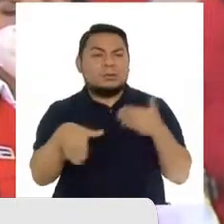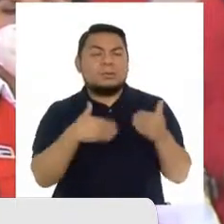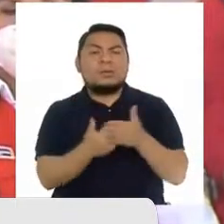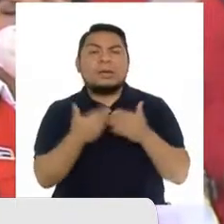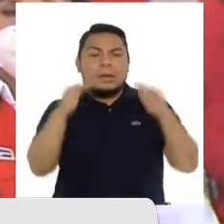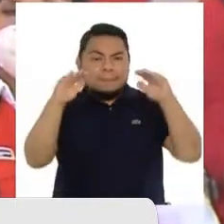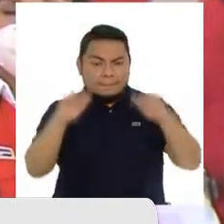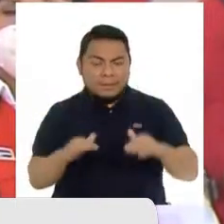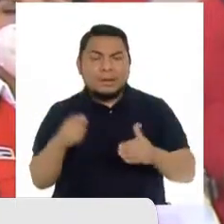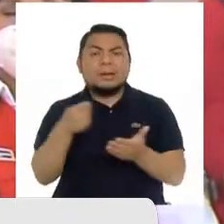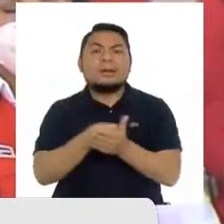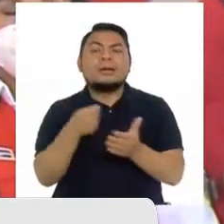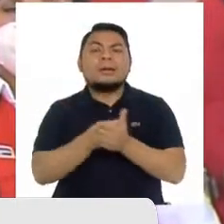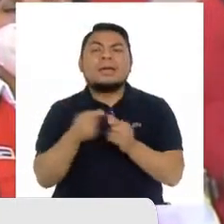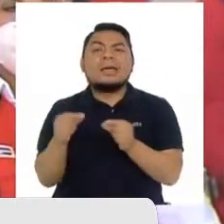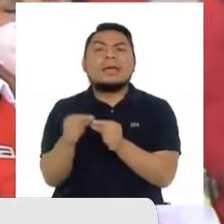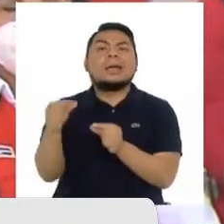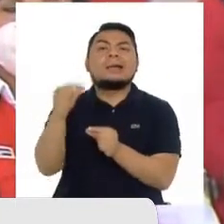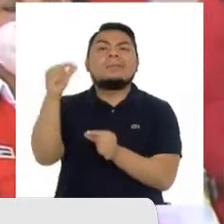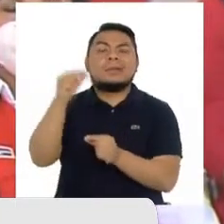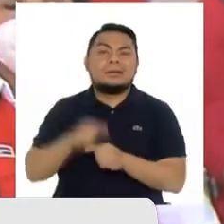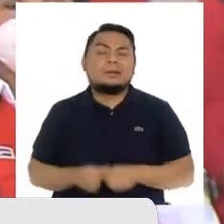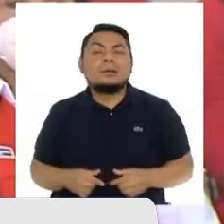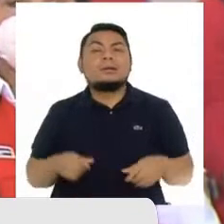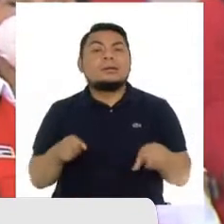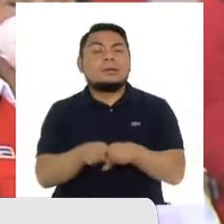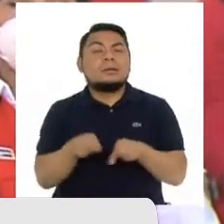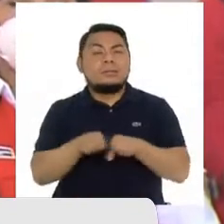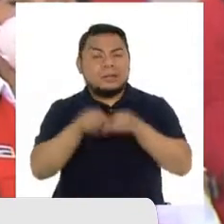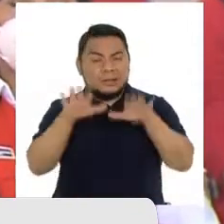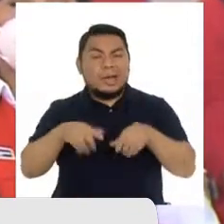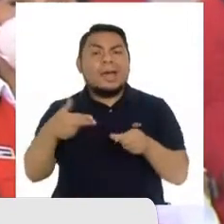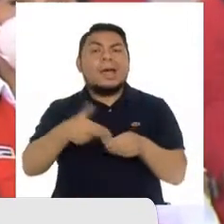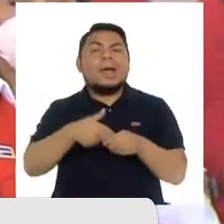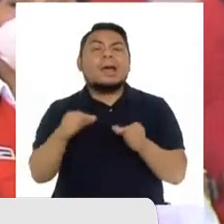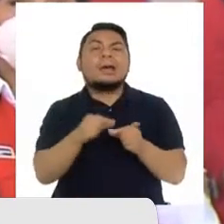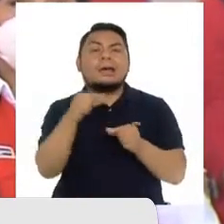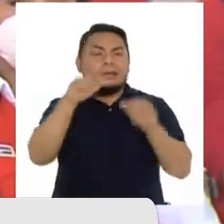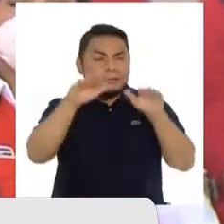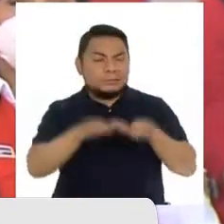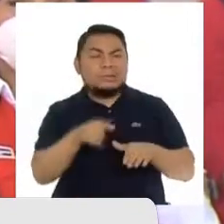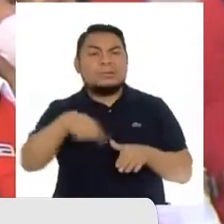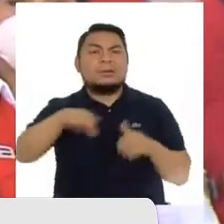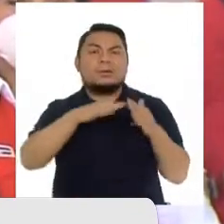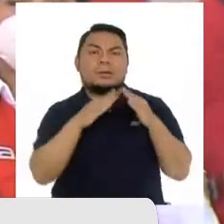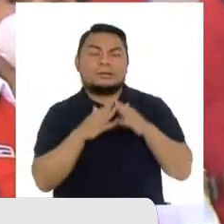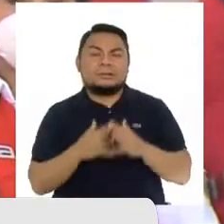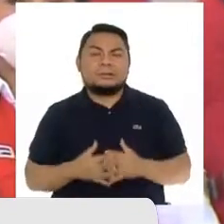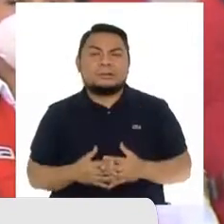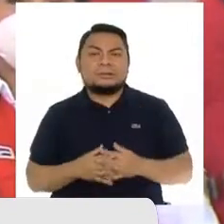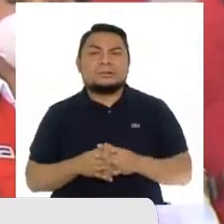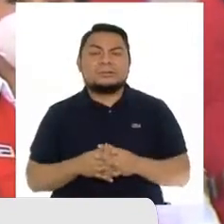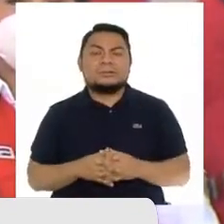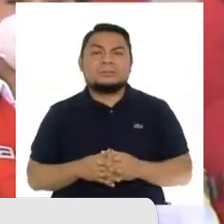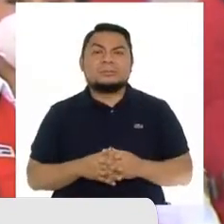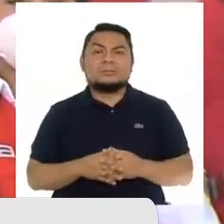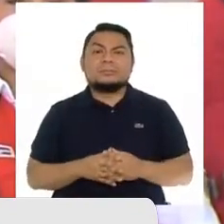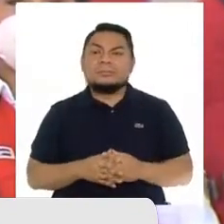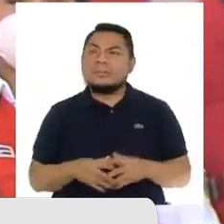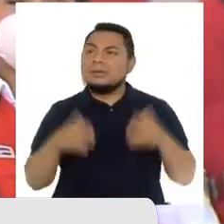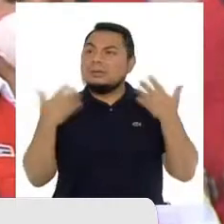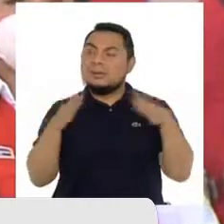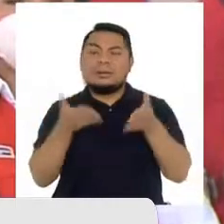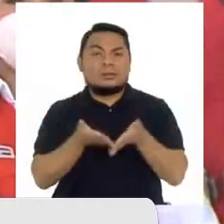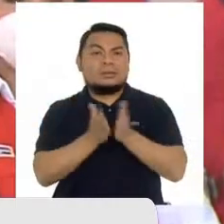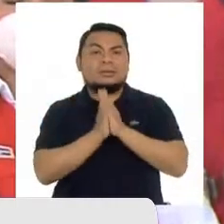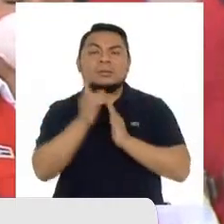del glp y lograr rebajar el precio del gas para los hogares hemos solicitado